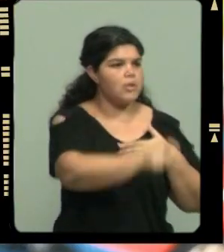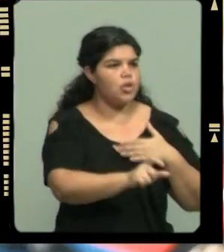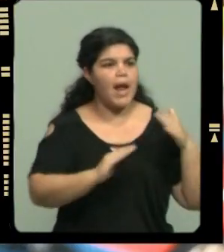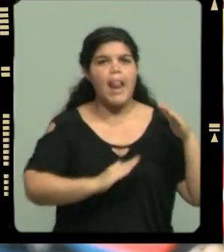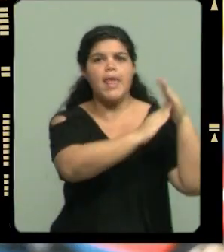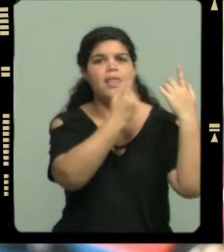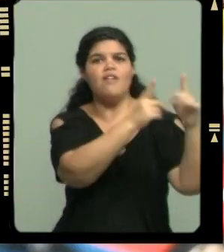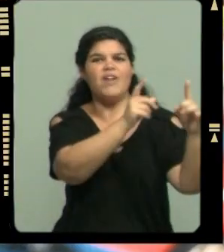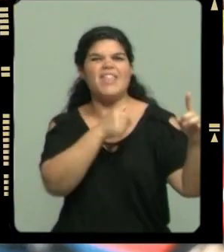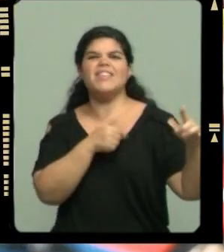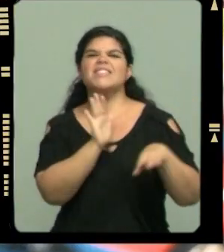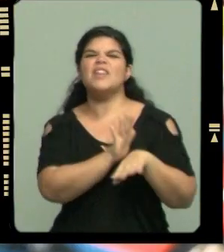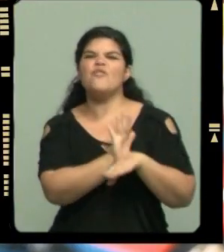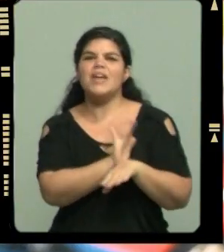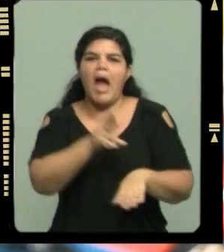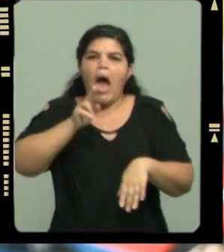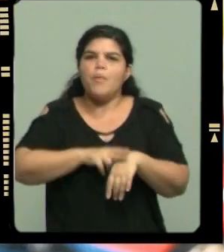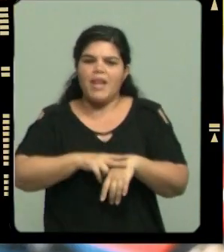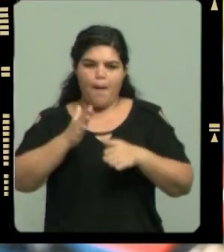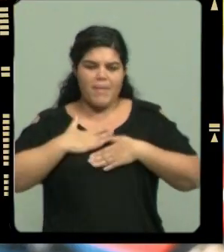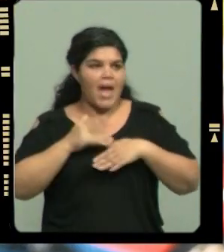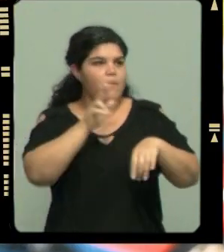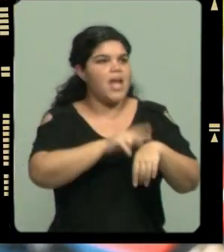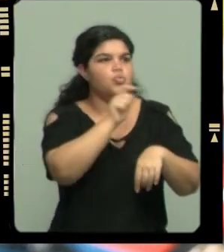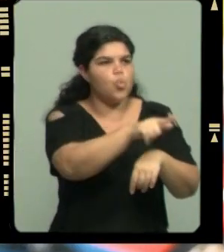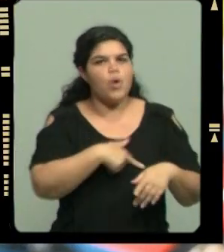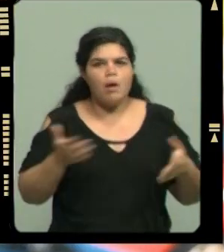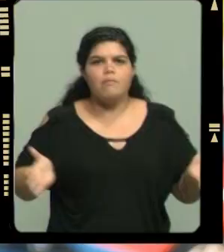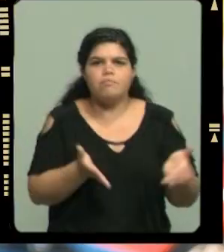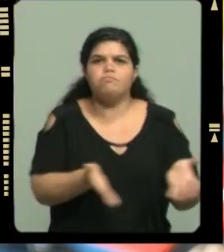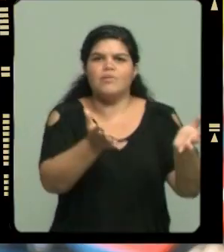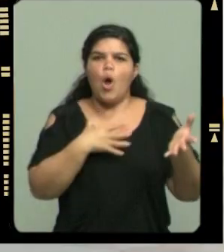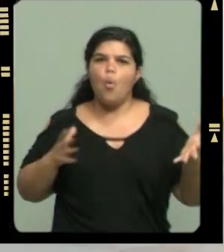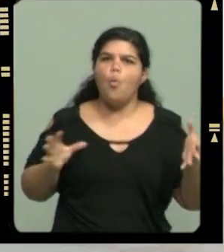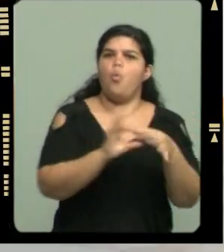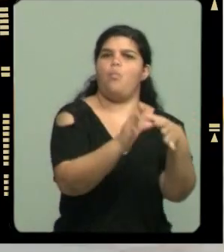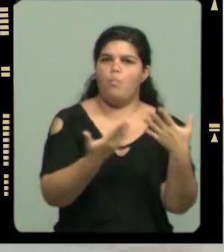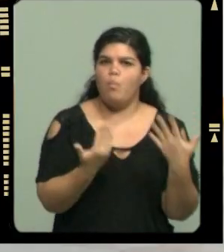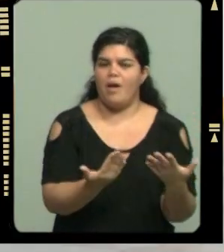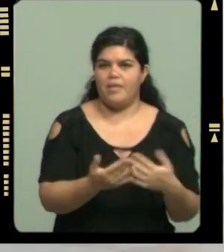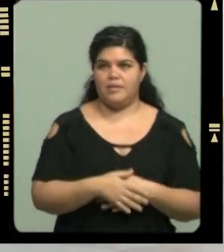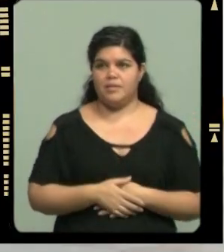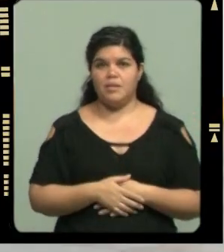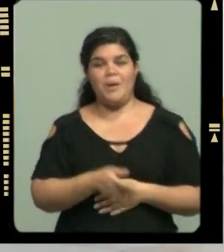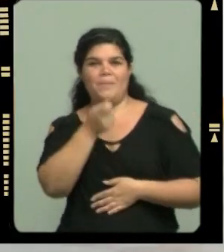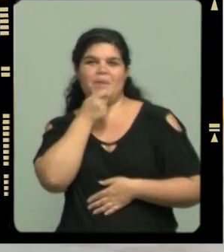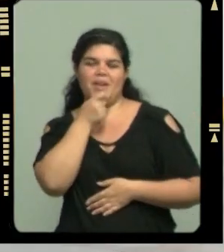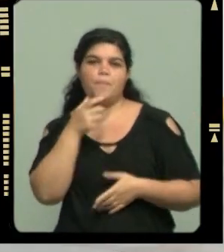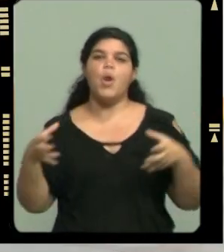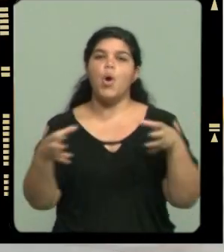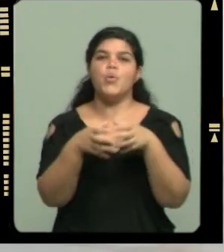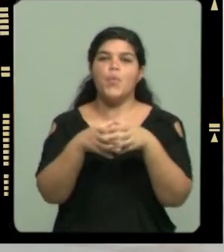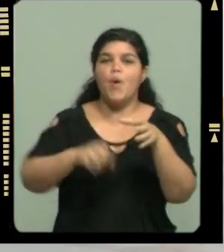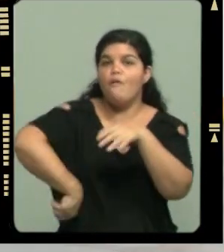distintos desafíos. Y eso es lo que genera equipos mucho más potentes. Creo que se ve en el deporte moderno también. Sí. Hoy en día cuando vemos un equipo de fútbol que tanto